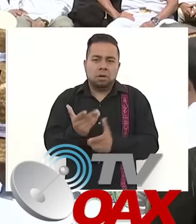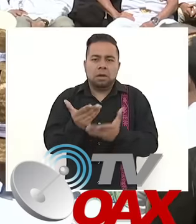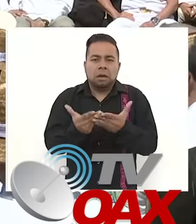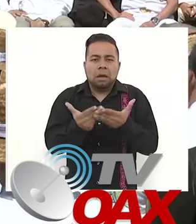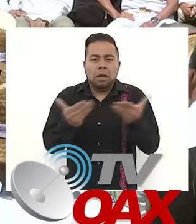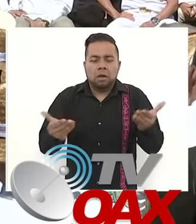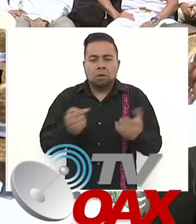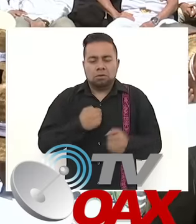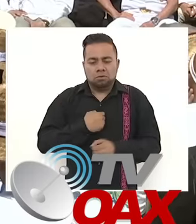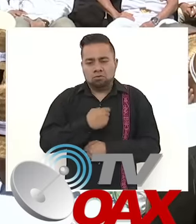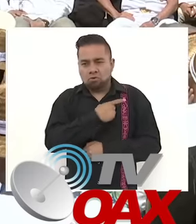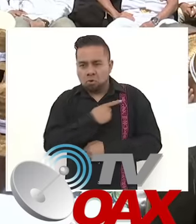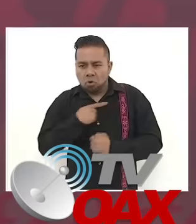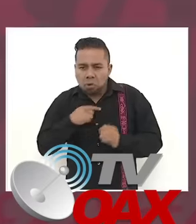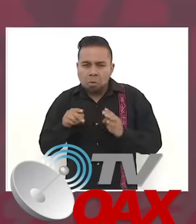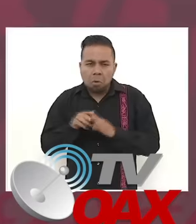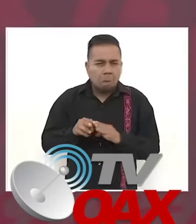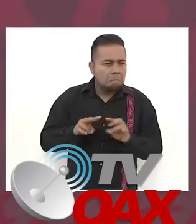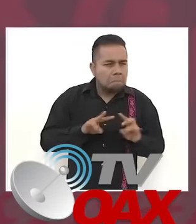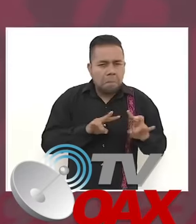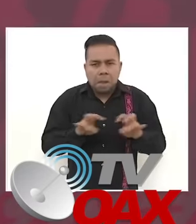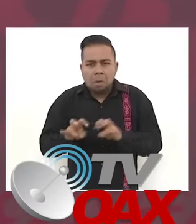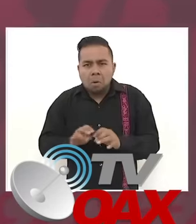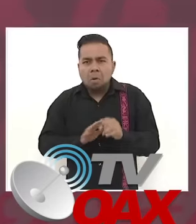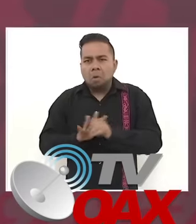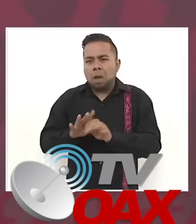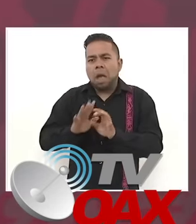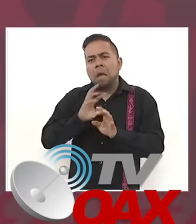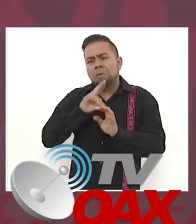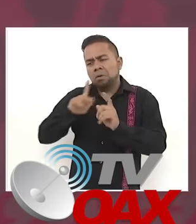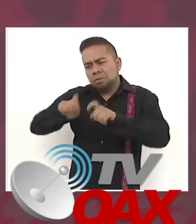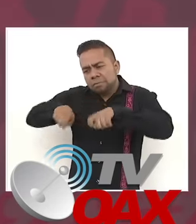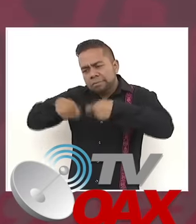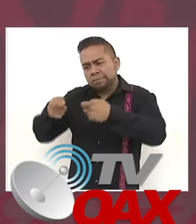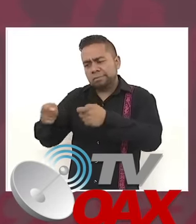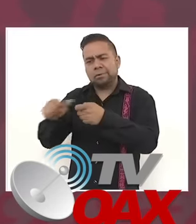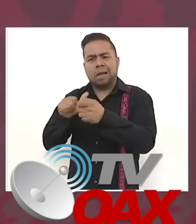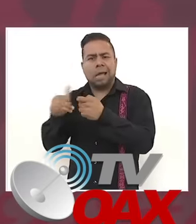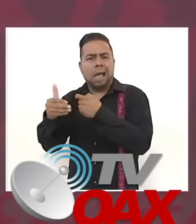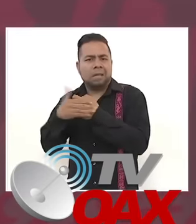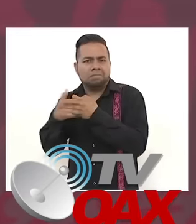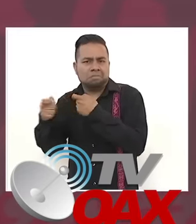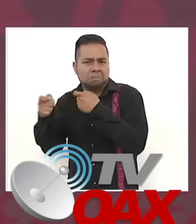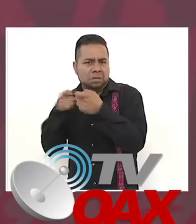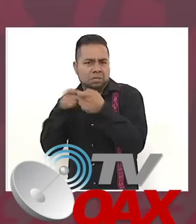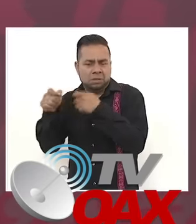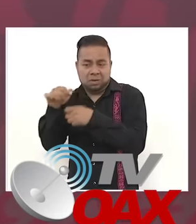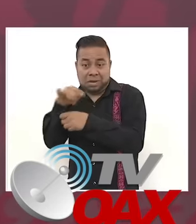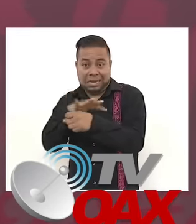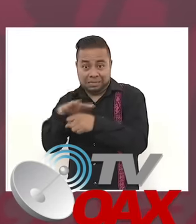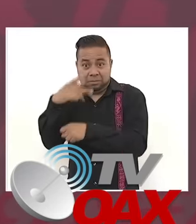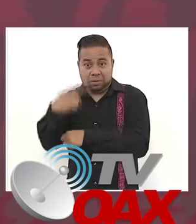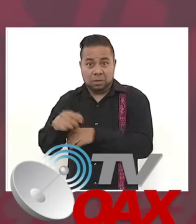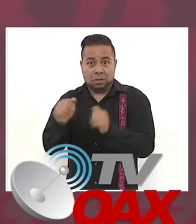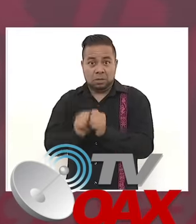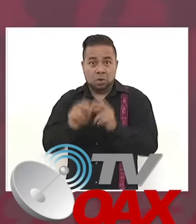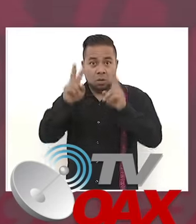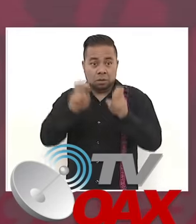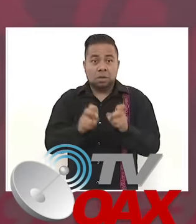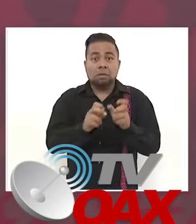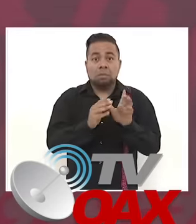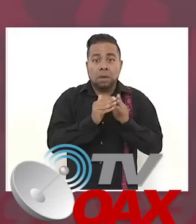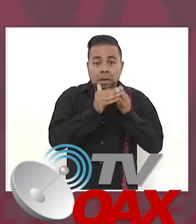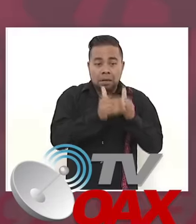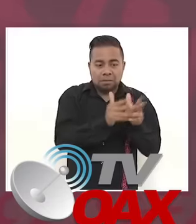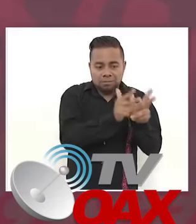forma precavida y dejarle la administración del Istmo en lo que tiene que ver con los puertos y con los